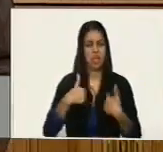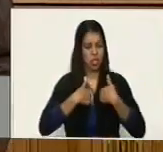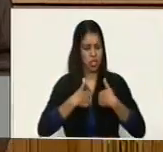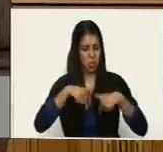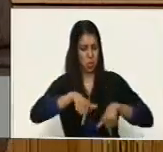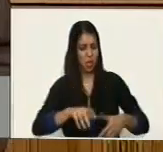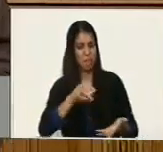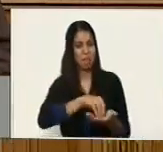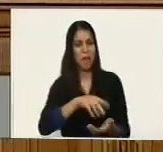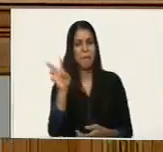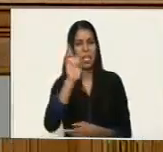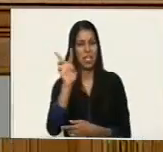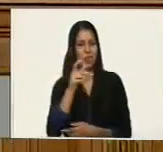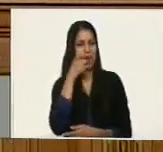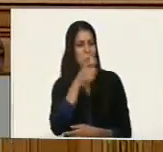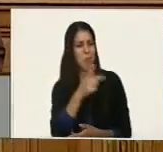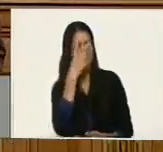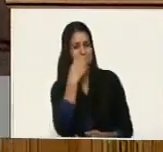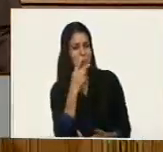por favor.